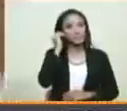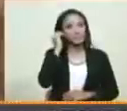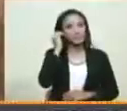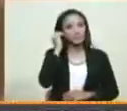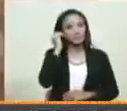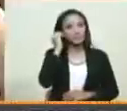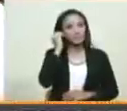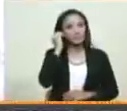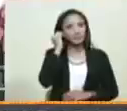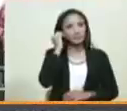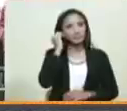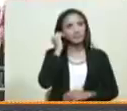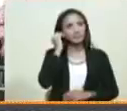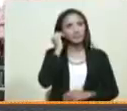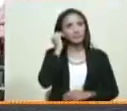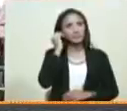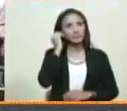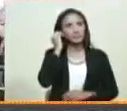También